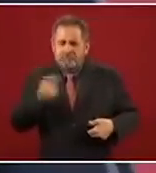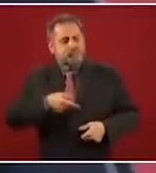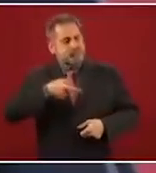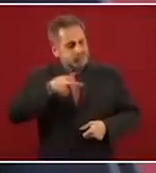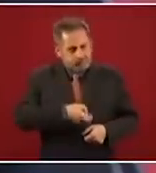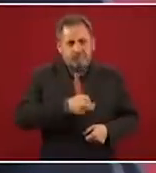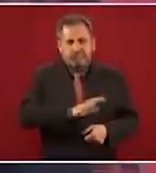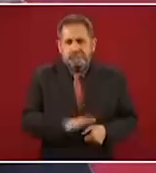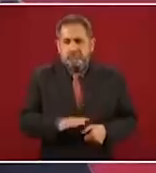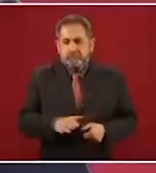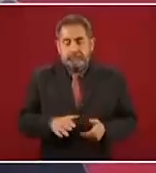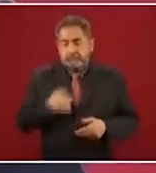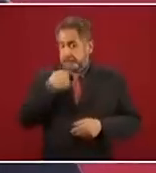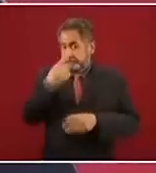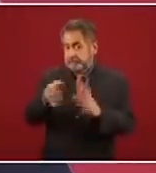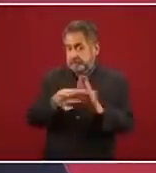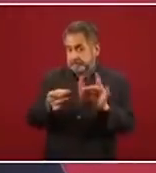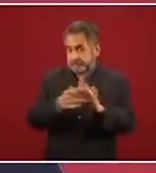porque